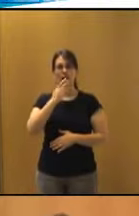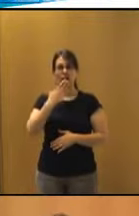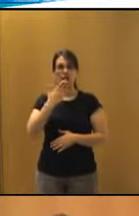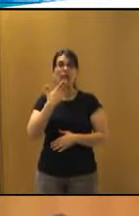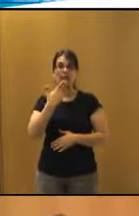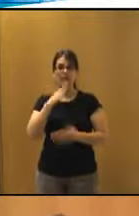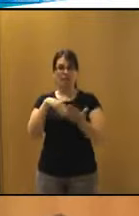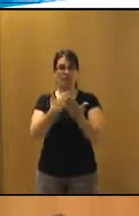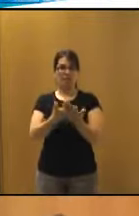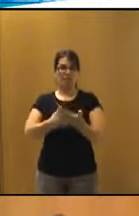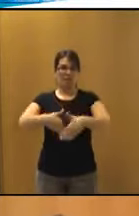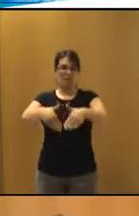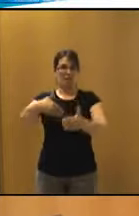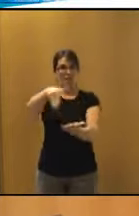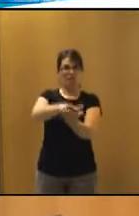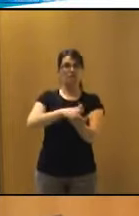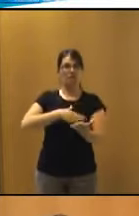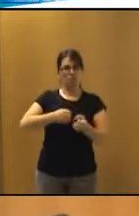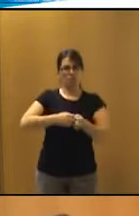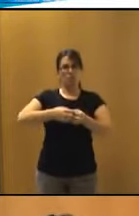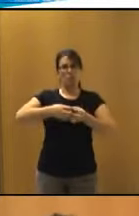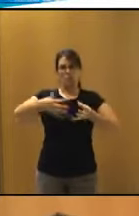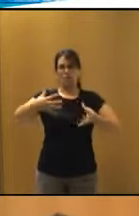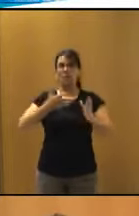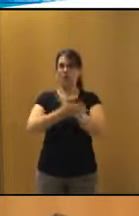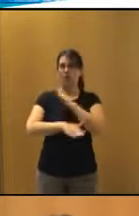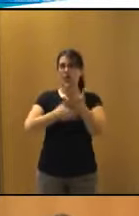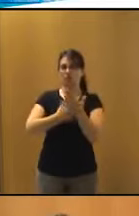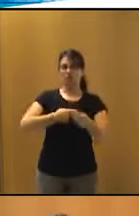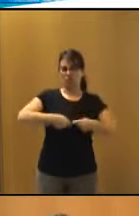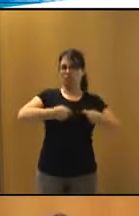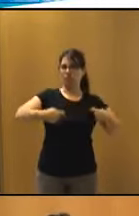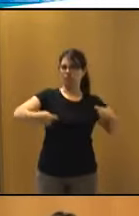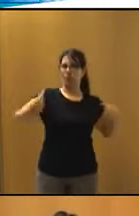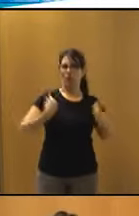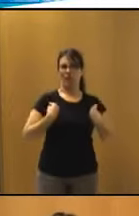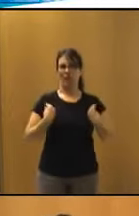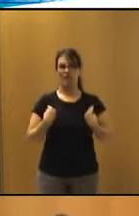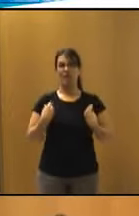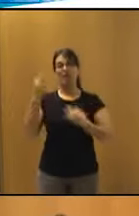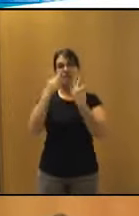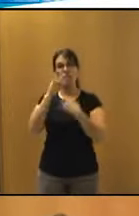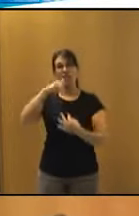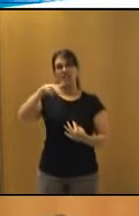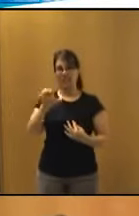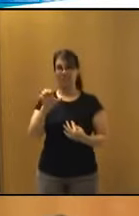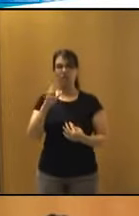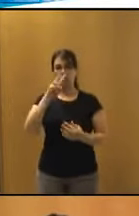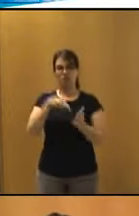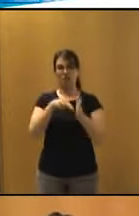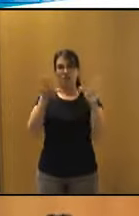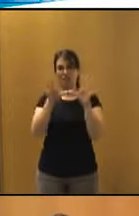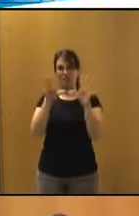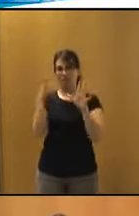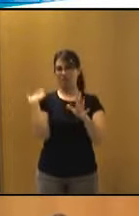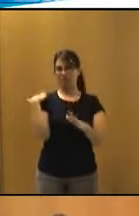espectacular aumento de la esperanza de vida que se ha ido produciendo a lo largo del siglo pasado. Con los datos del INE podemos afirmar que en 2010